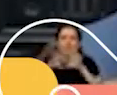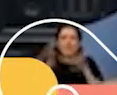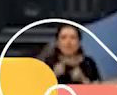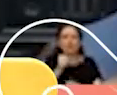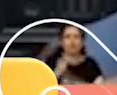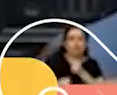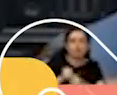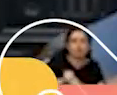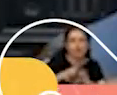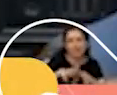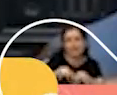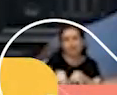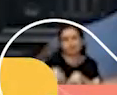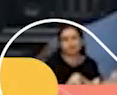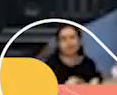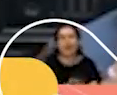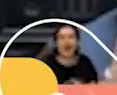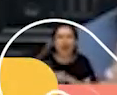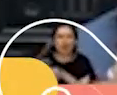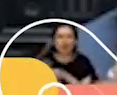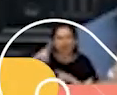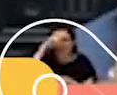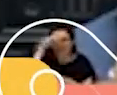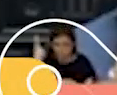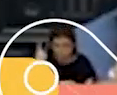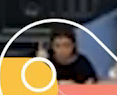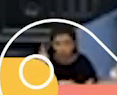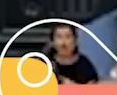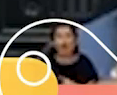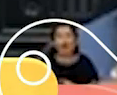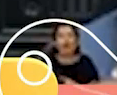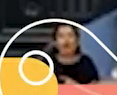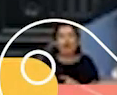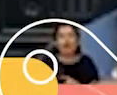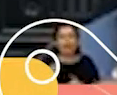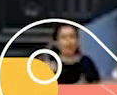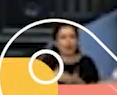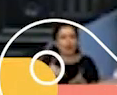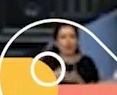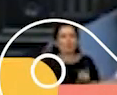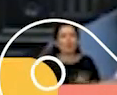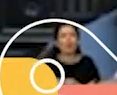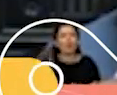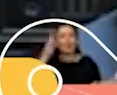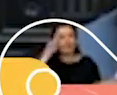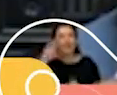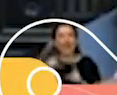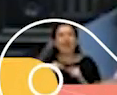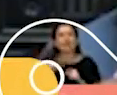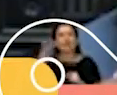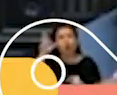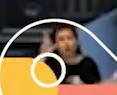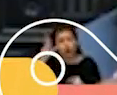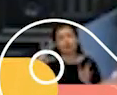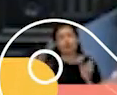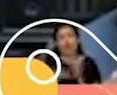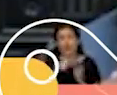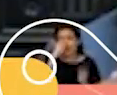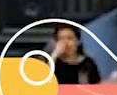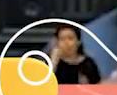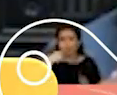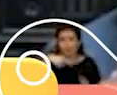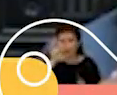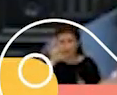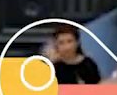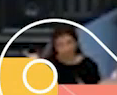libertad o por más igualdad, yo te diría, un reclamo por más libertad, pero mucho más importante, por mayor igualdad ante la ley. Sí, claro. Eso es no privilegios, y esta ley